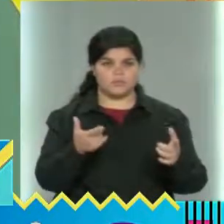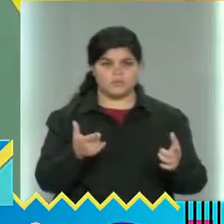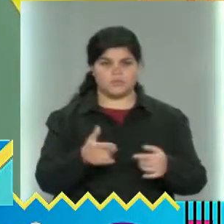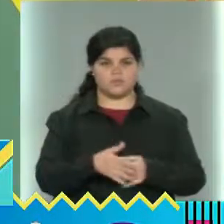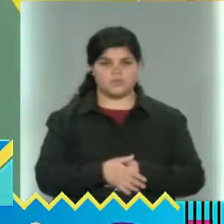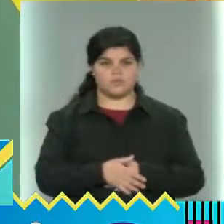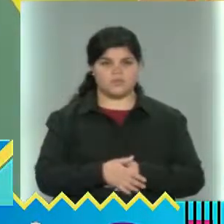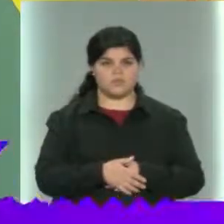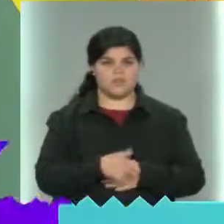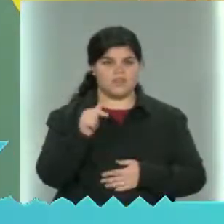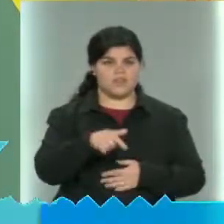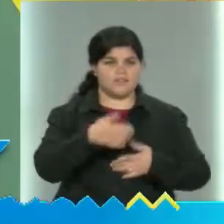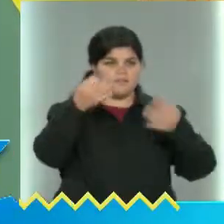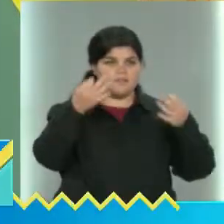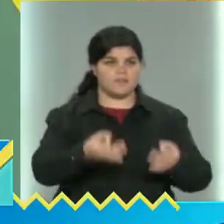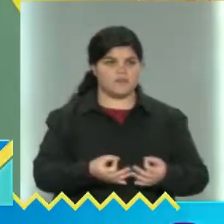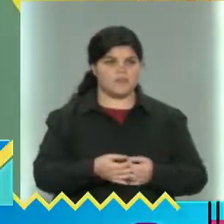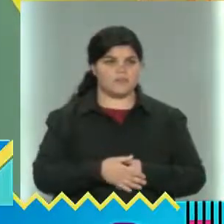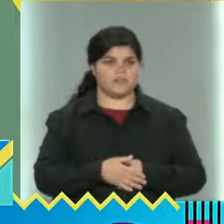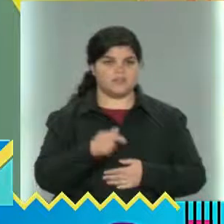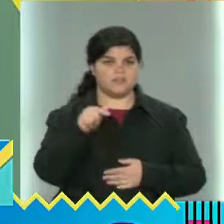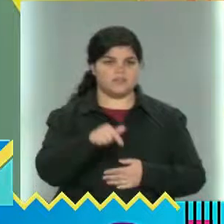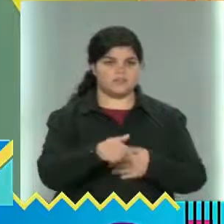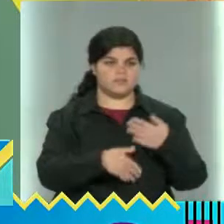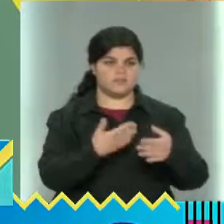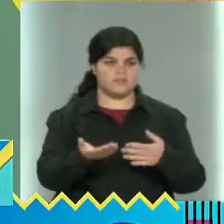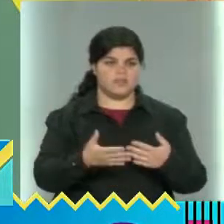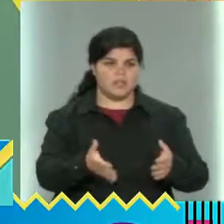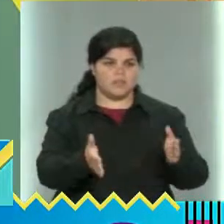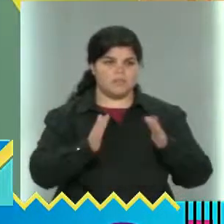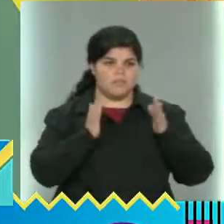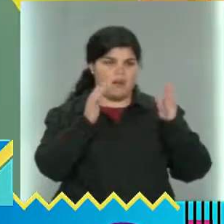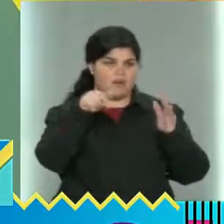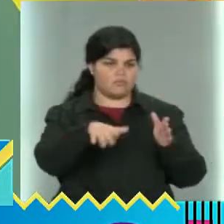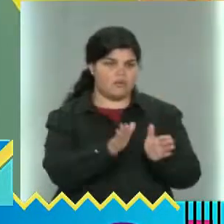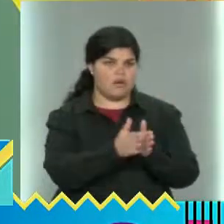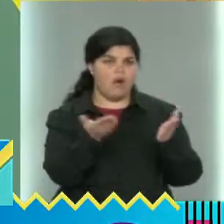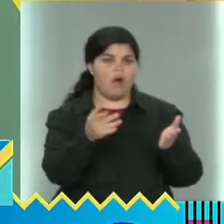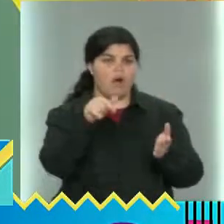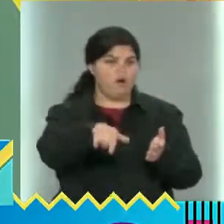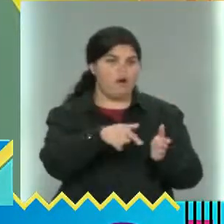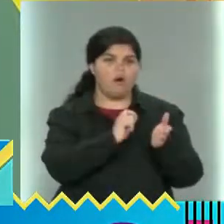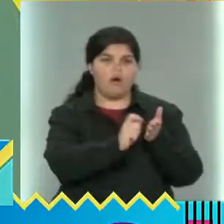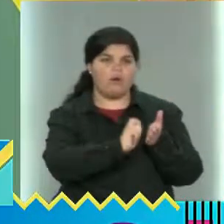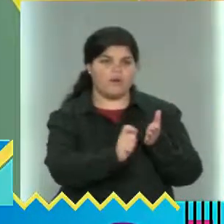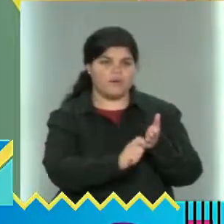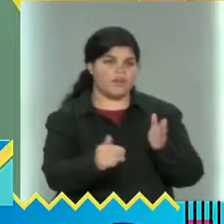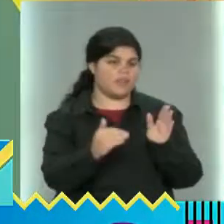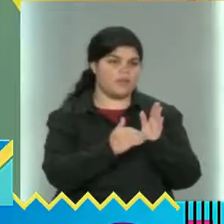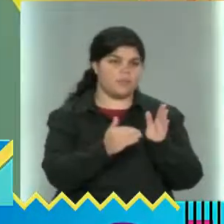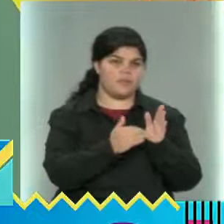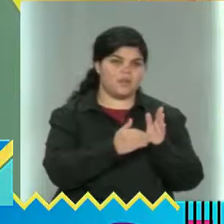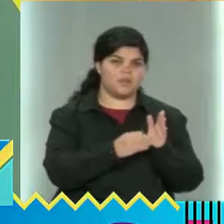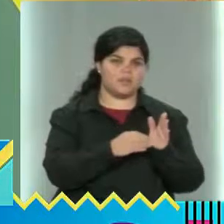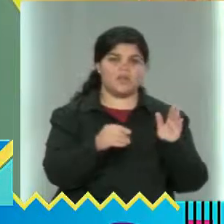impacto en la obra. Muchas veces también es el contexto cultural e histórico en el que estamos, y